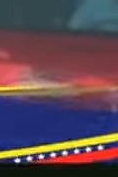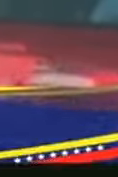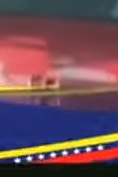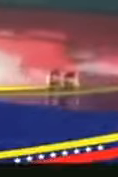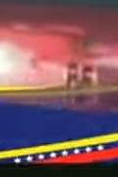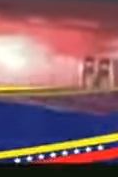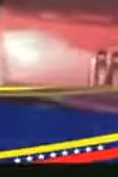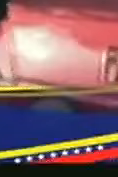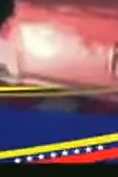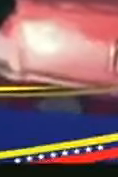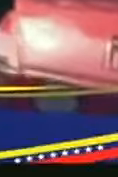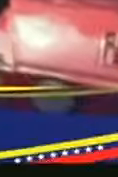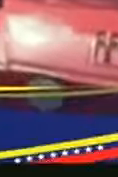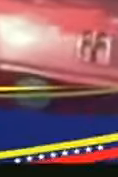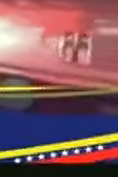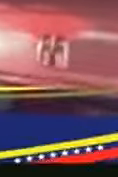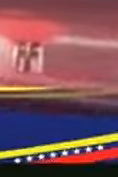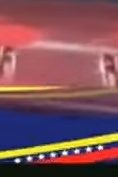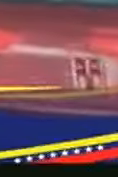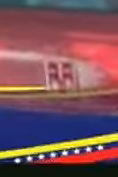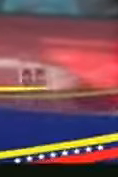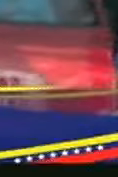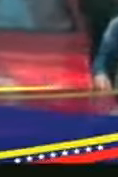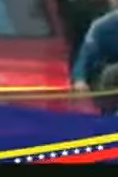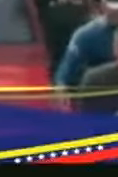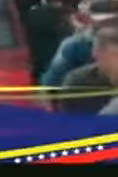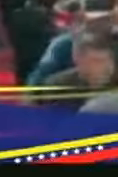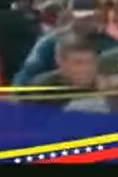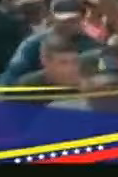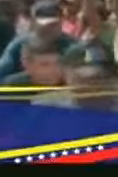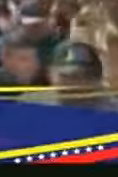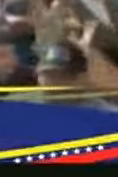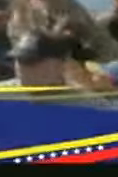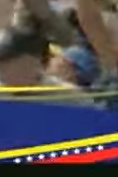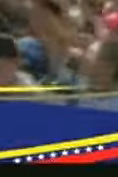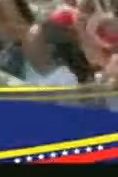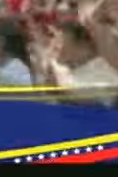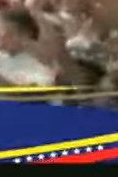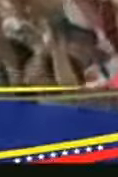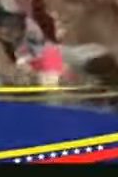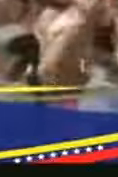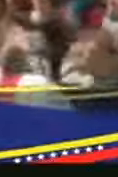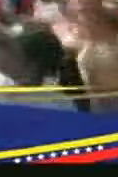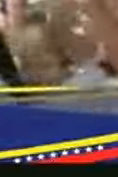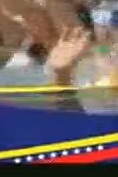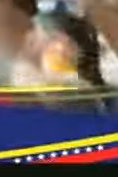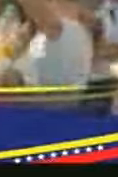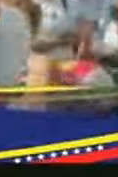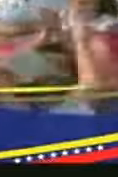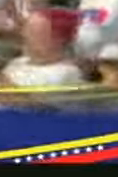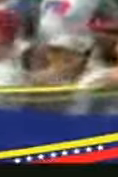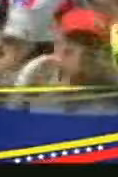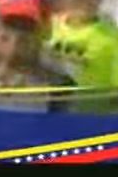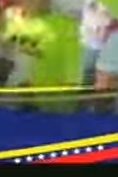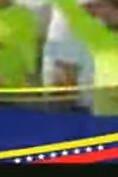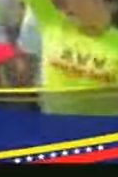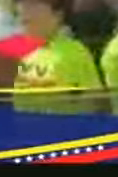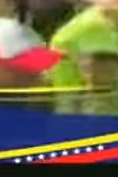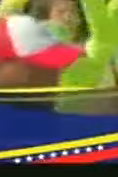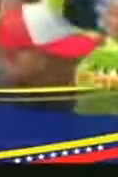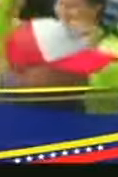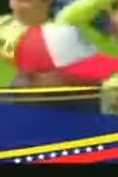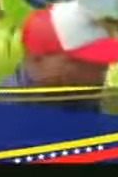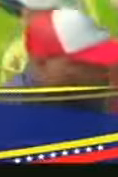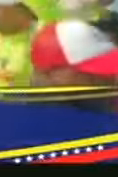Chávez, pero con el corazón firme y el compromiso de que está presente en los corazones del pueblo y que es imborrable. Vemos al